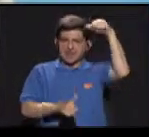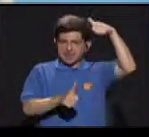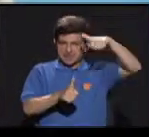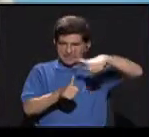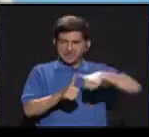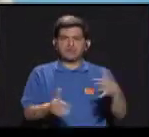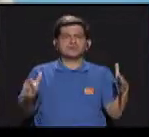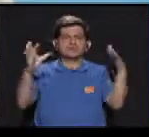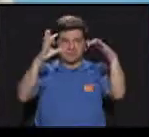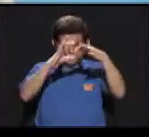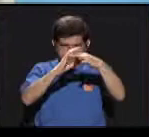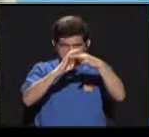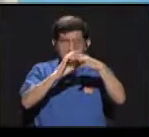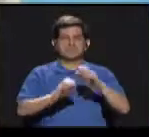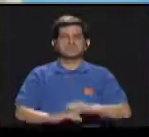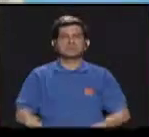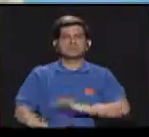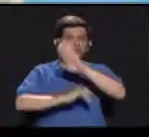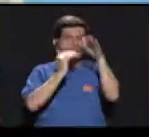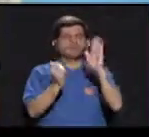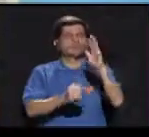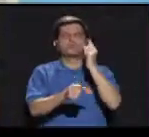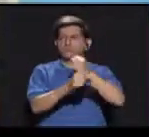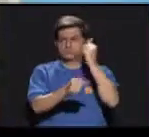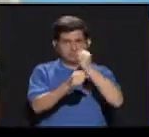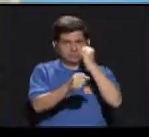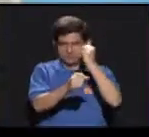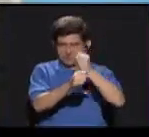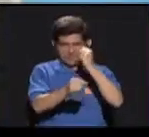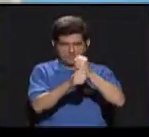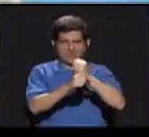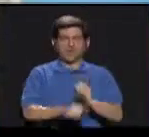recordar junto con toda su obra